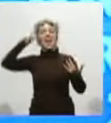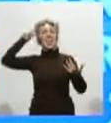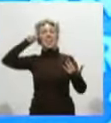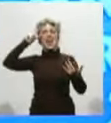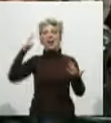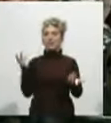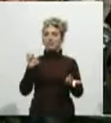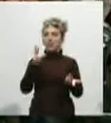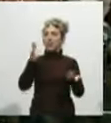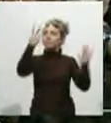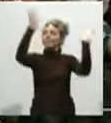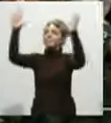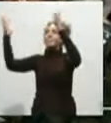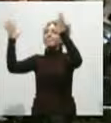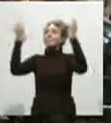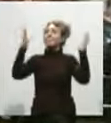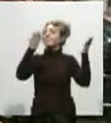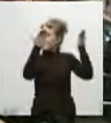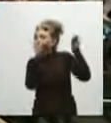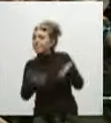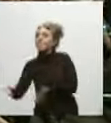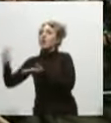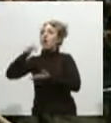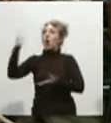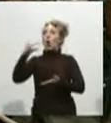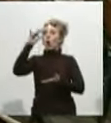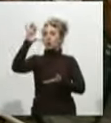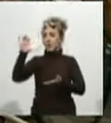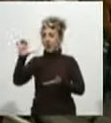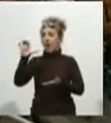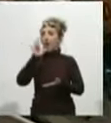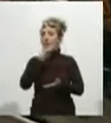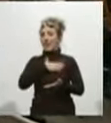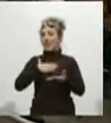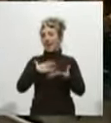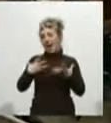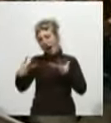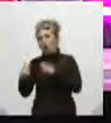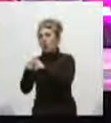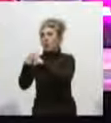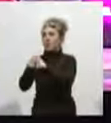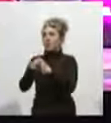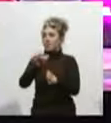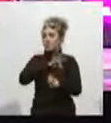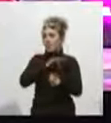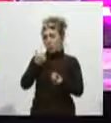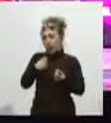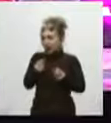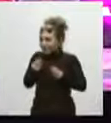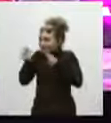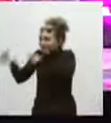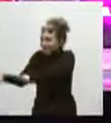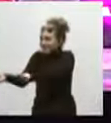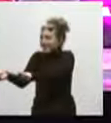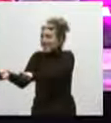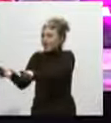José Montelongo, que queremos que nos acompañe también para hacer entrega de este premio, sin duda, uno de los